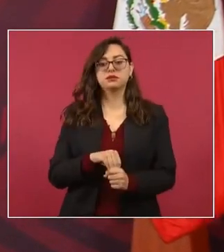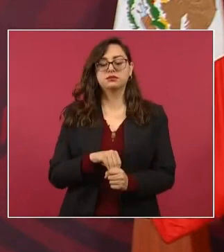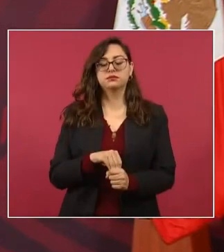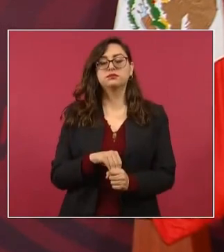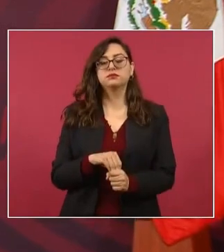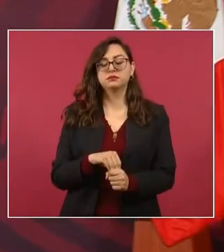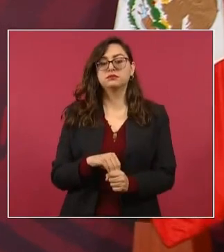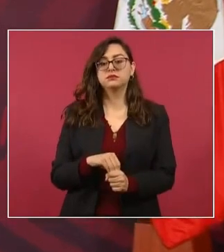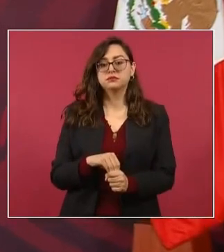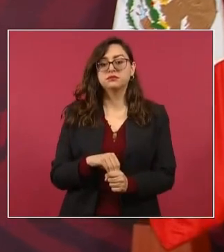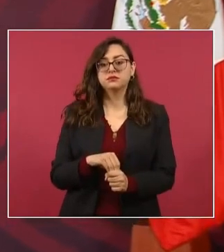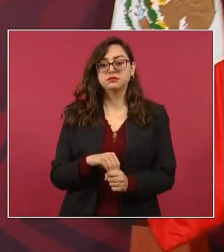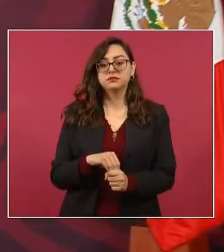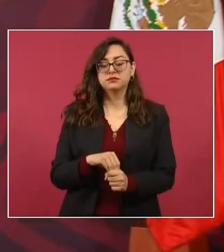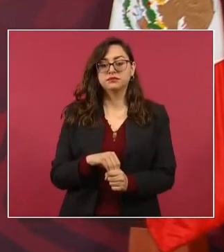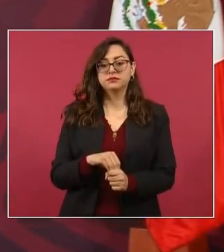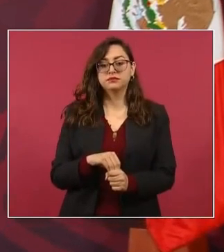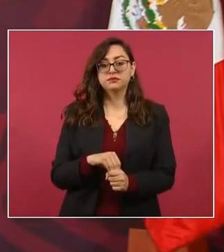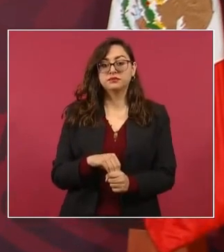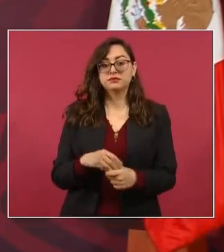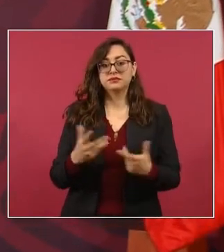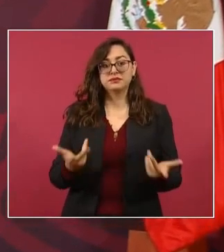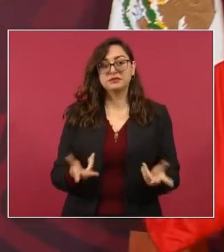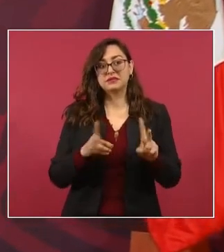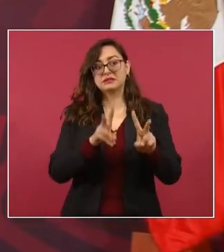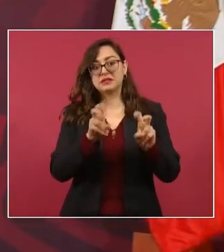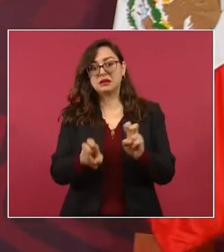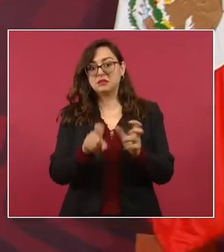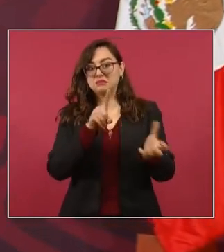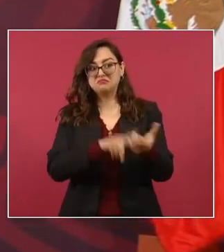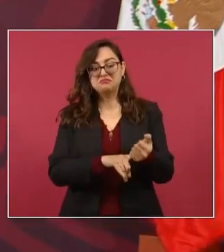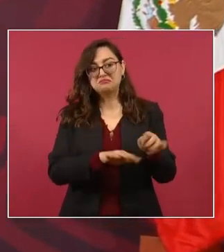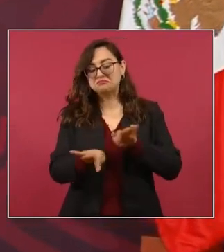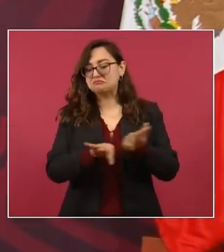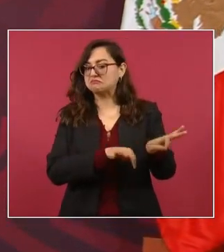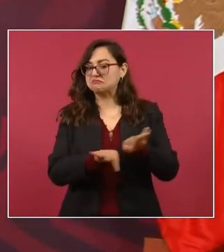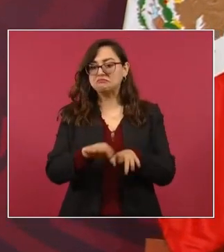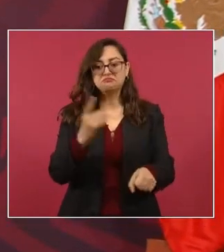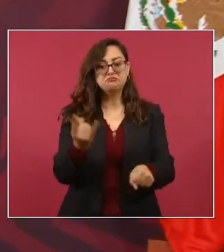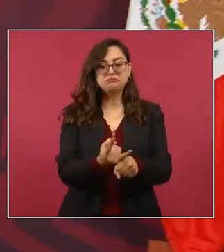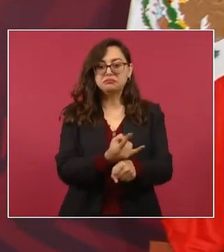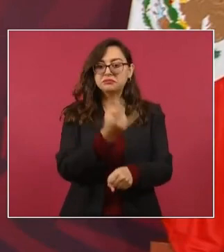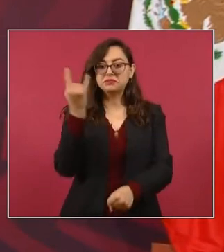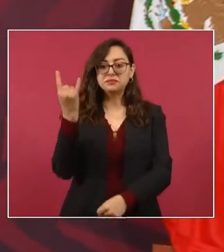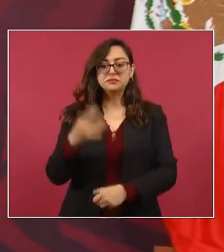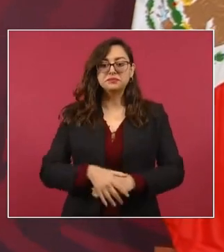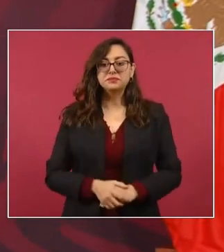en cuanto a sus funciones.